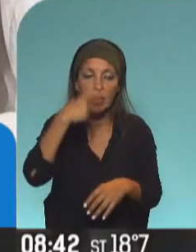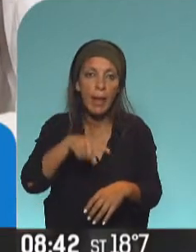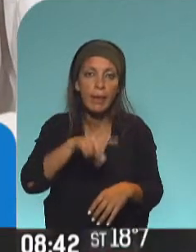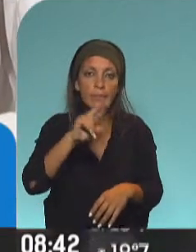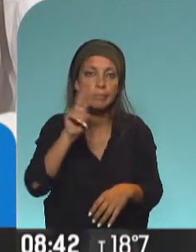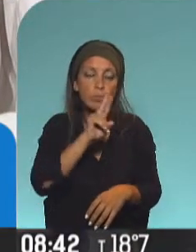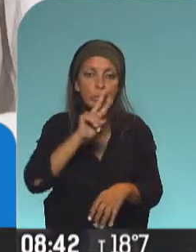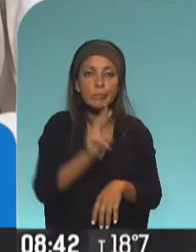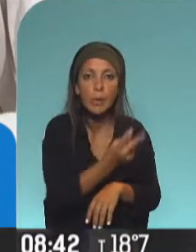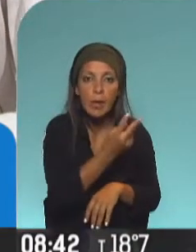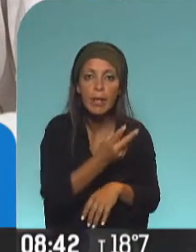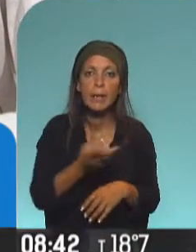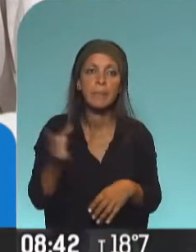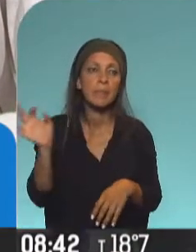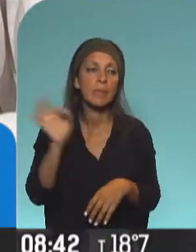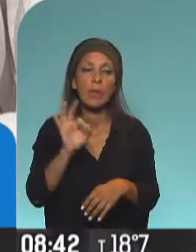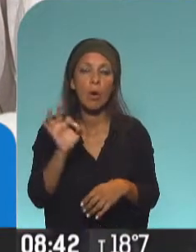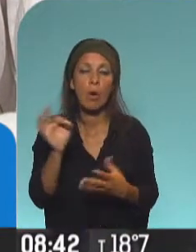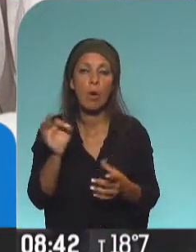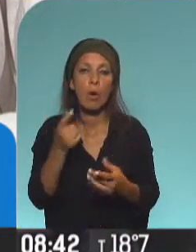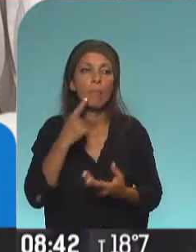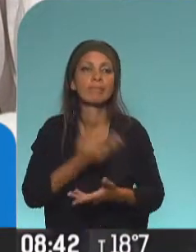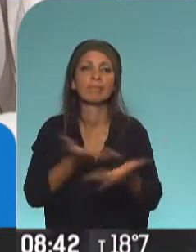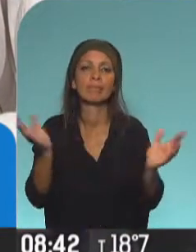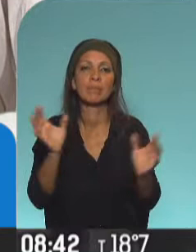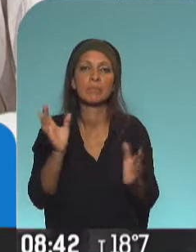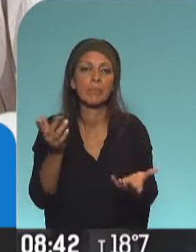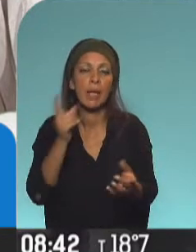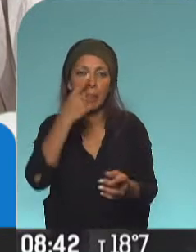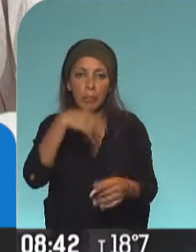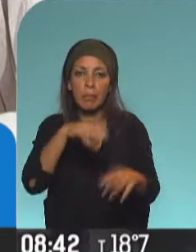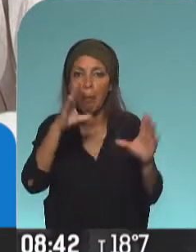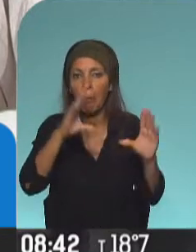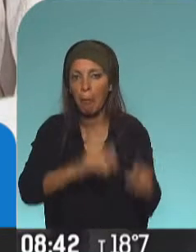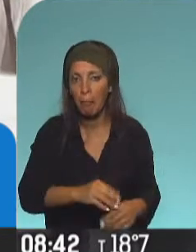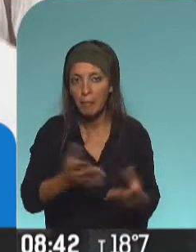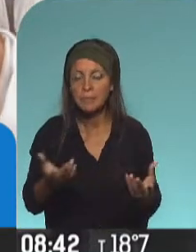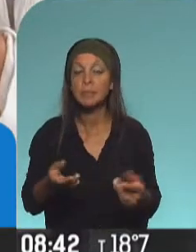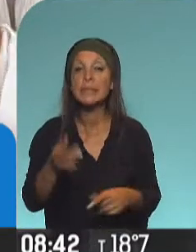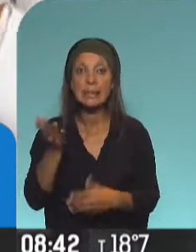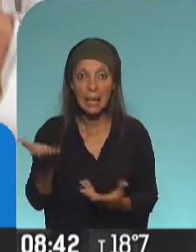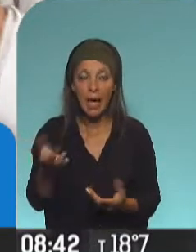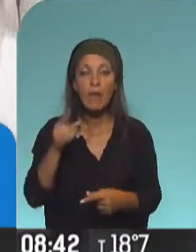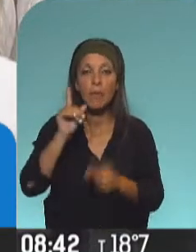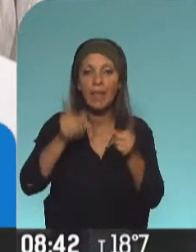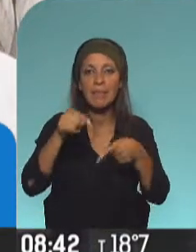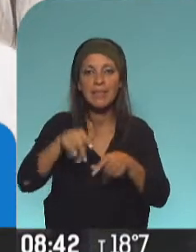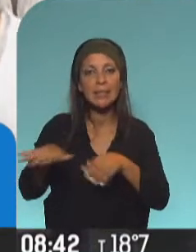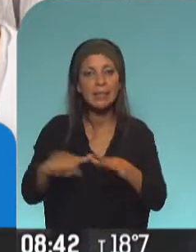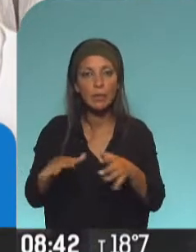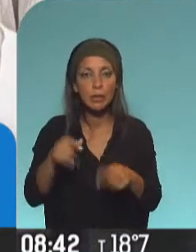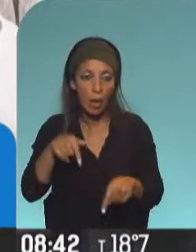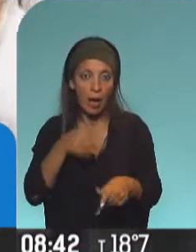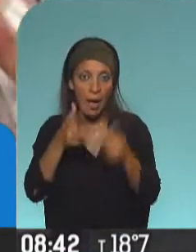tantos, o directamente no toman estado público y quedan en la nada? Sí, y este caso, digamos, además lo que tiene es que estamos hablando de